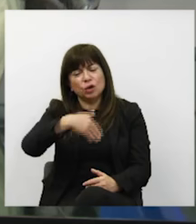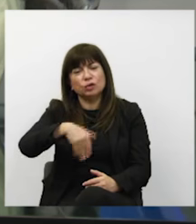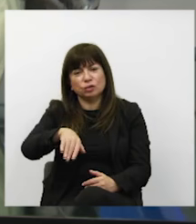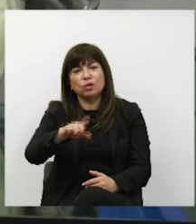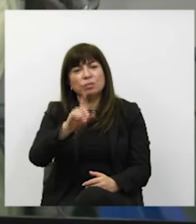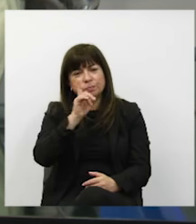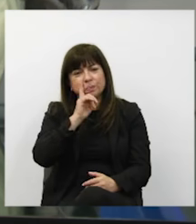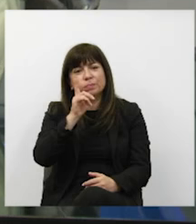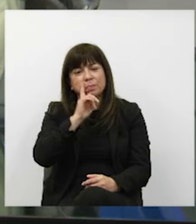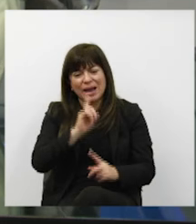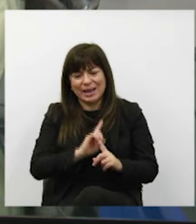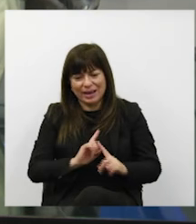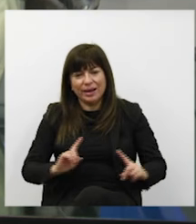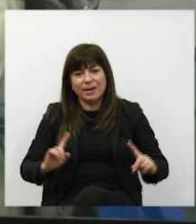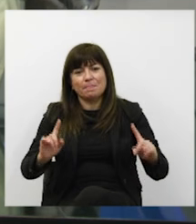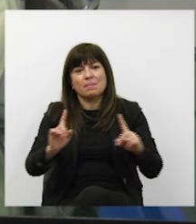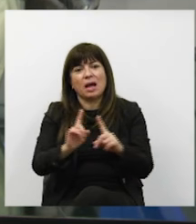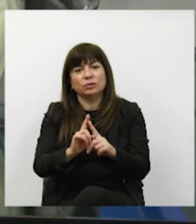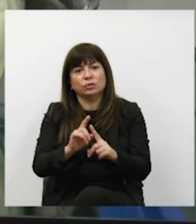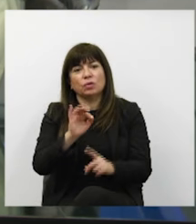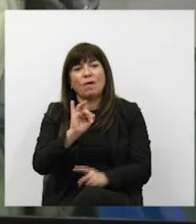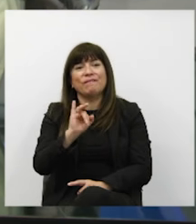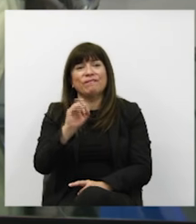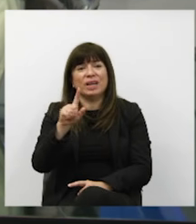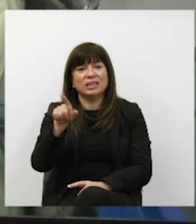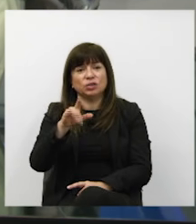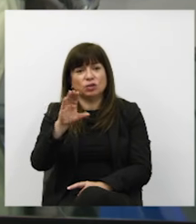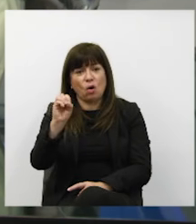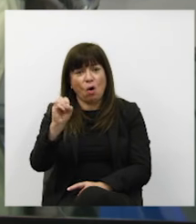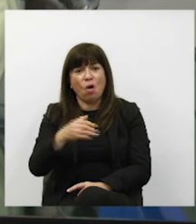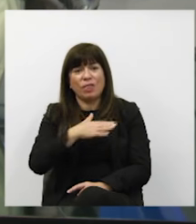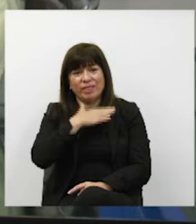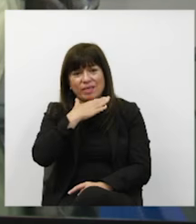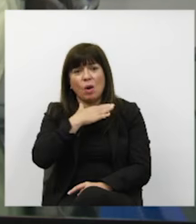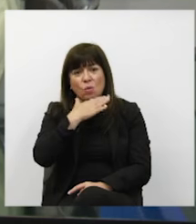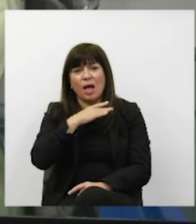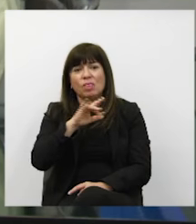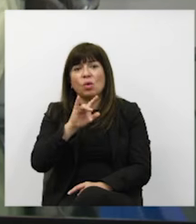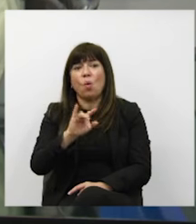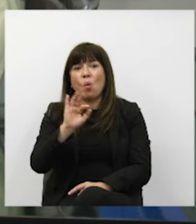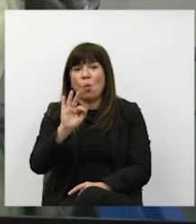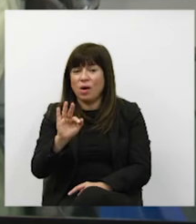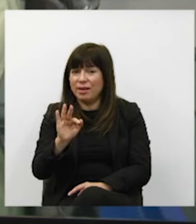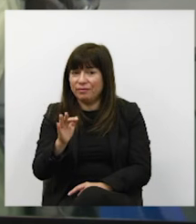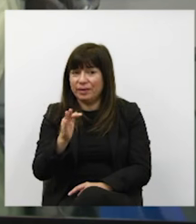tenemos espacio hoy día, el fisco se está endeudando en UF